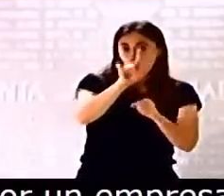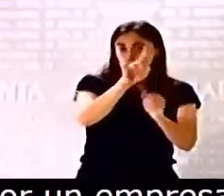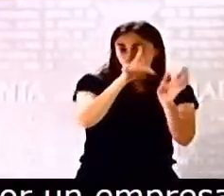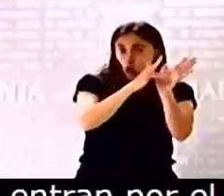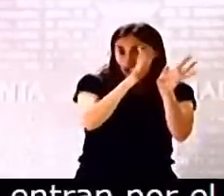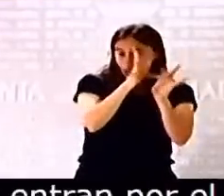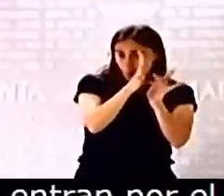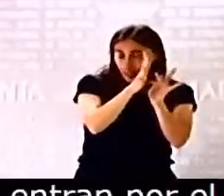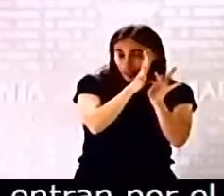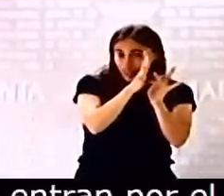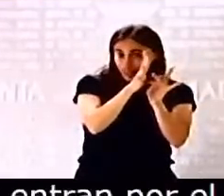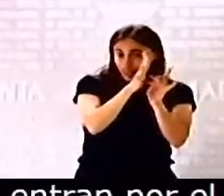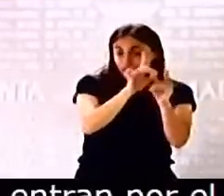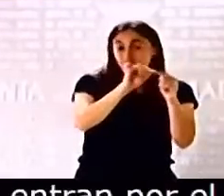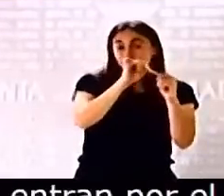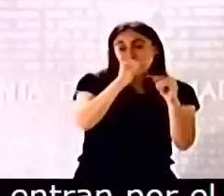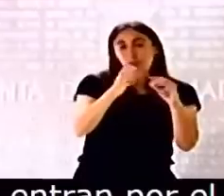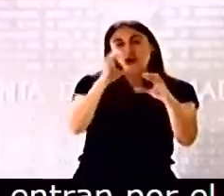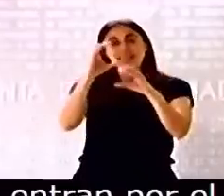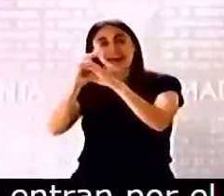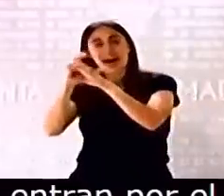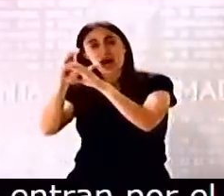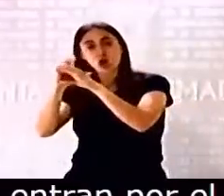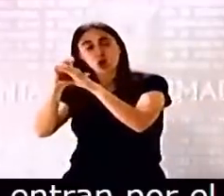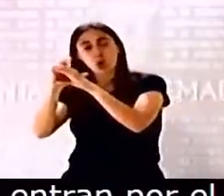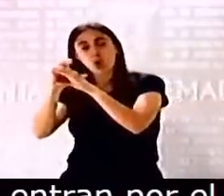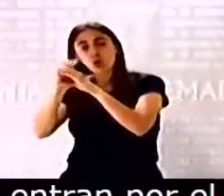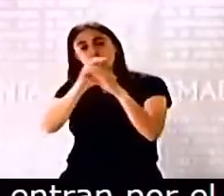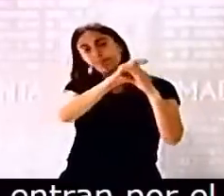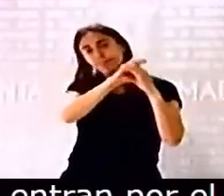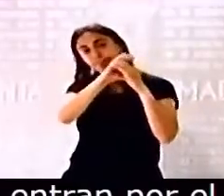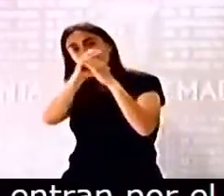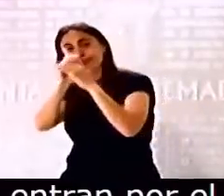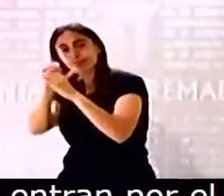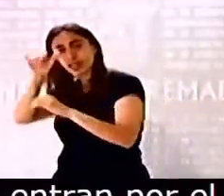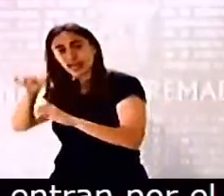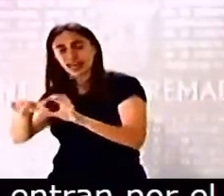se trasladan en autobús a una localidad de la Comunidad Autónoma de Extremadura,